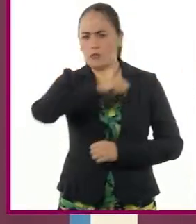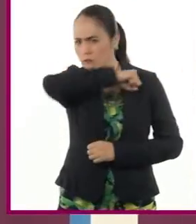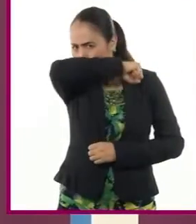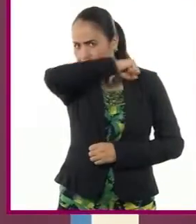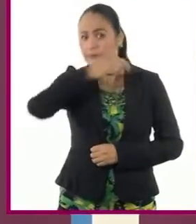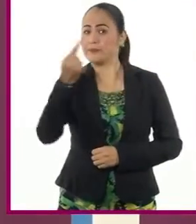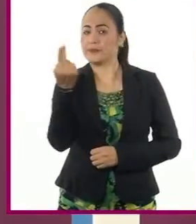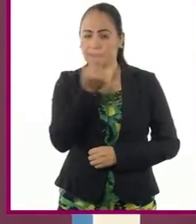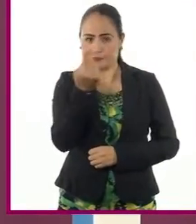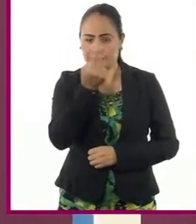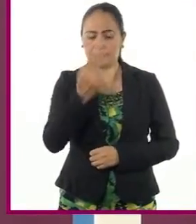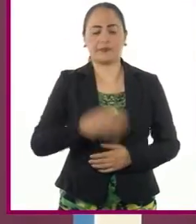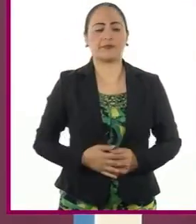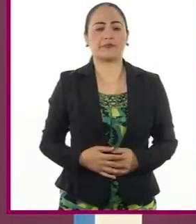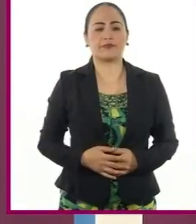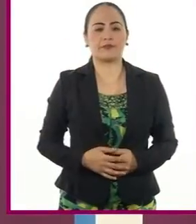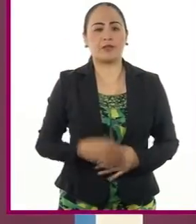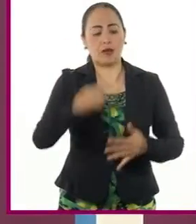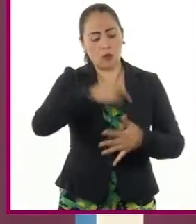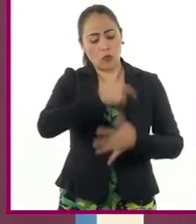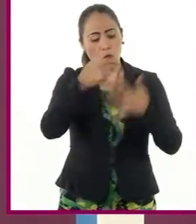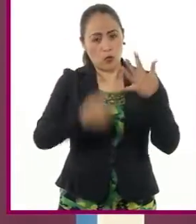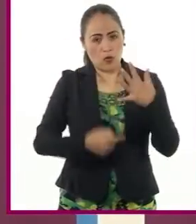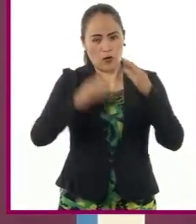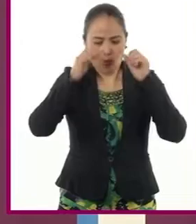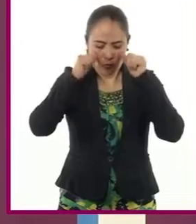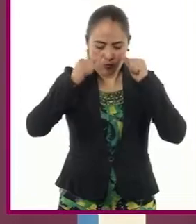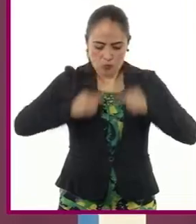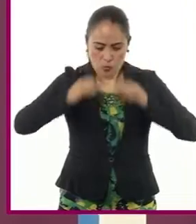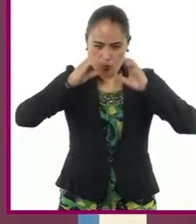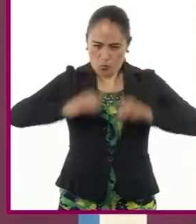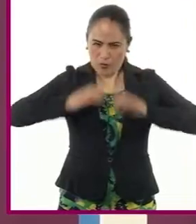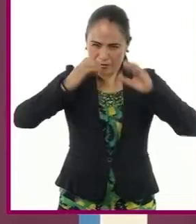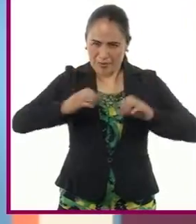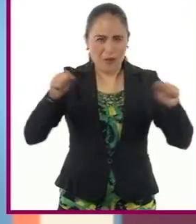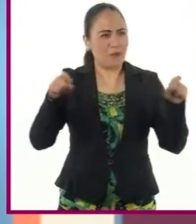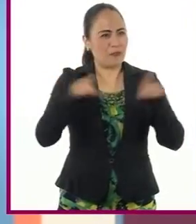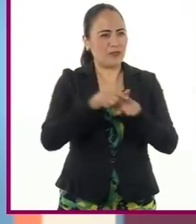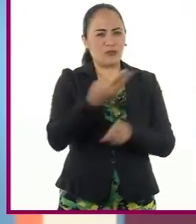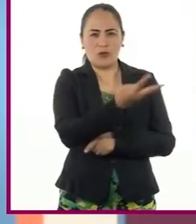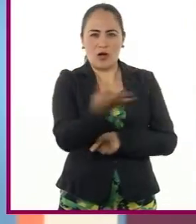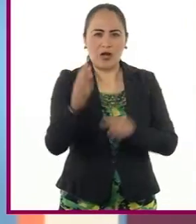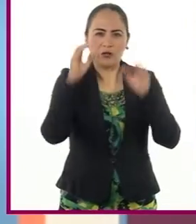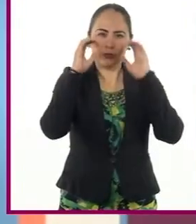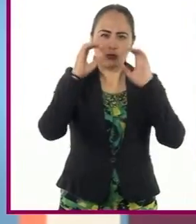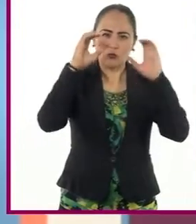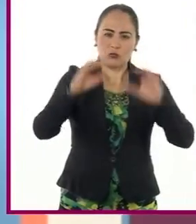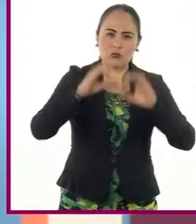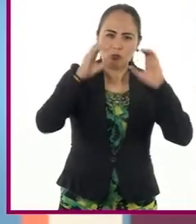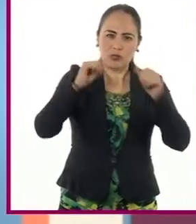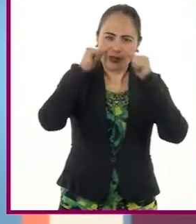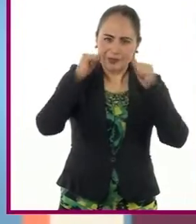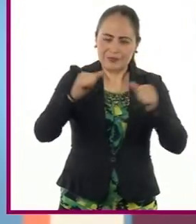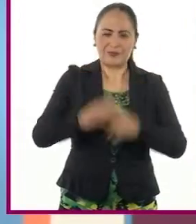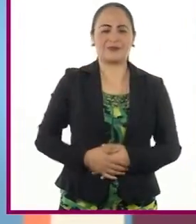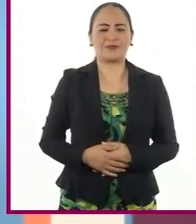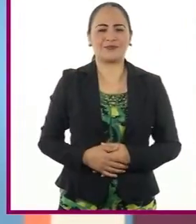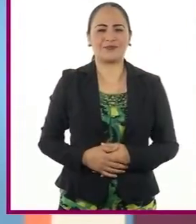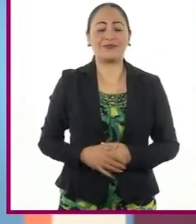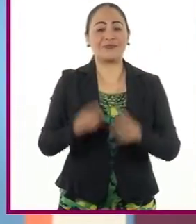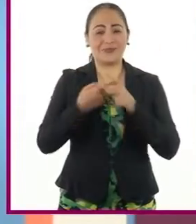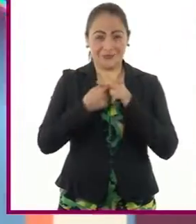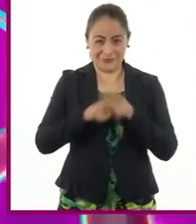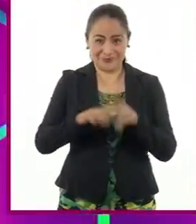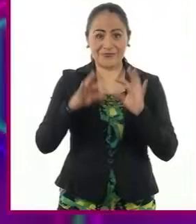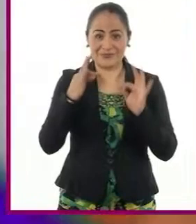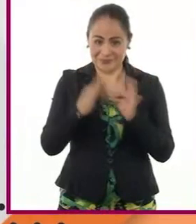de etiqueta. Al cuidarnos a nosotros mismos, cuidamos a los demás. ¿Están listas y listos? Pues